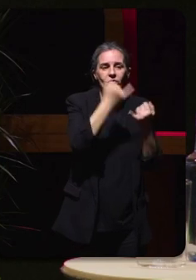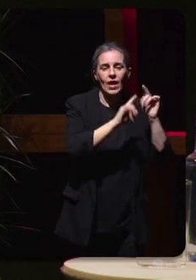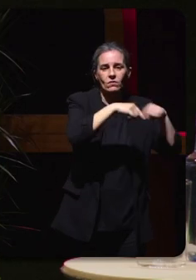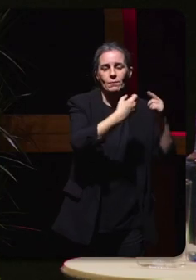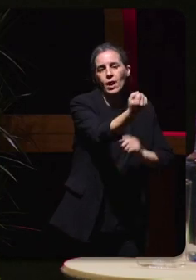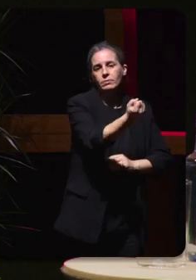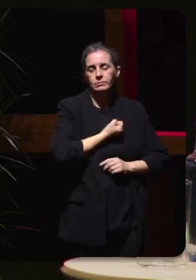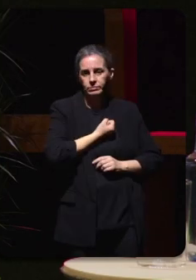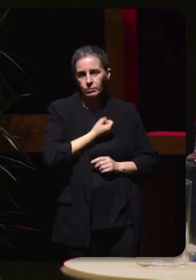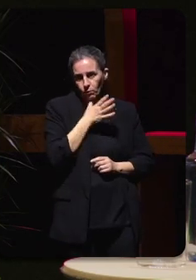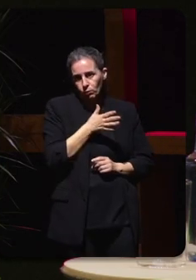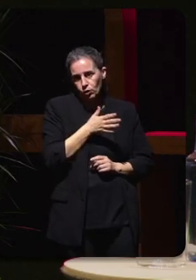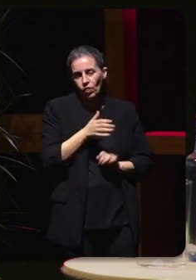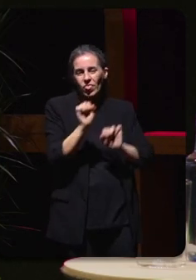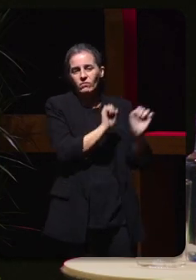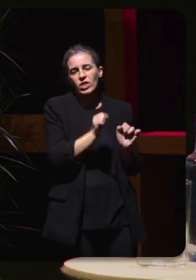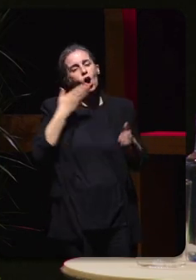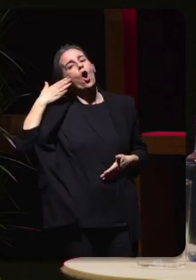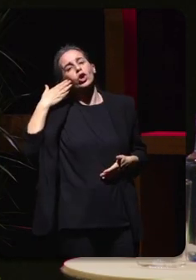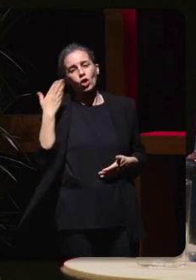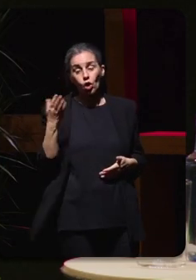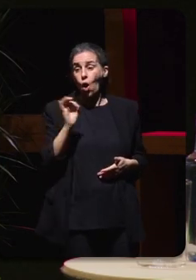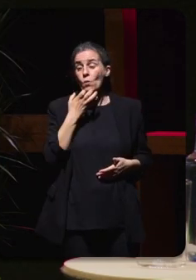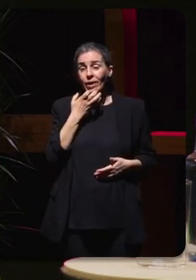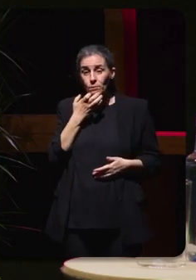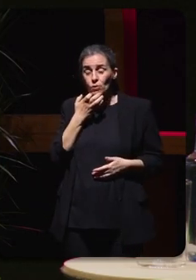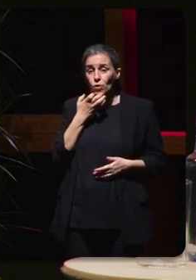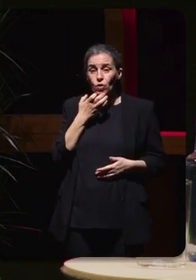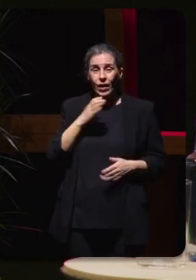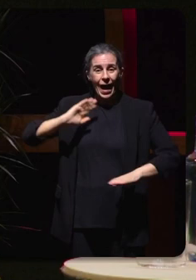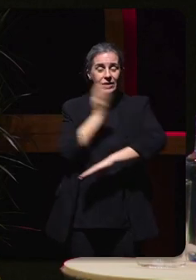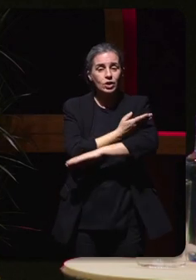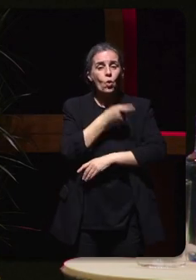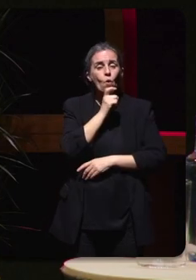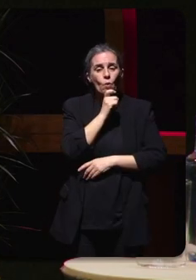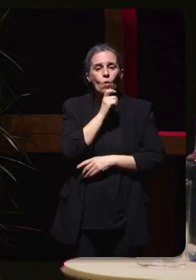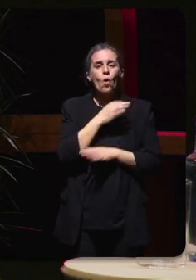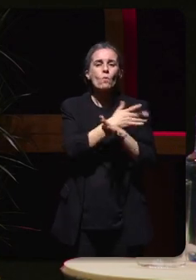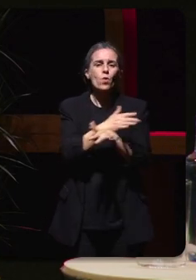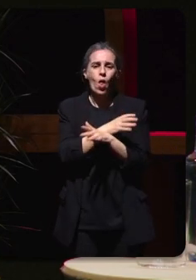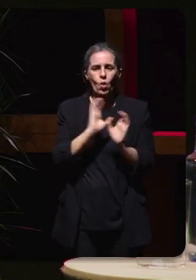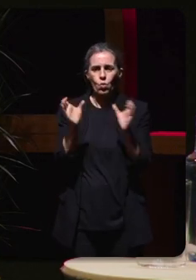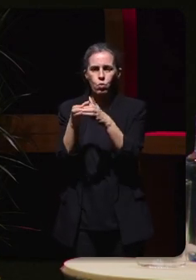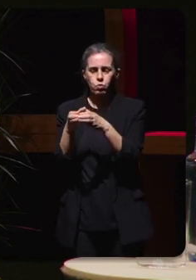en defensa del honor, ¿no? O violadas como castigo, ¿no? En grupo por los clanes que se